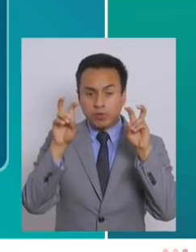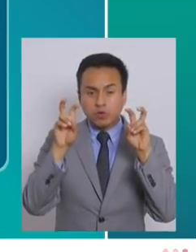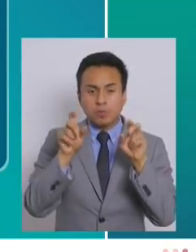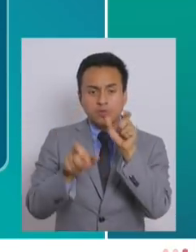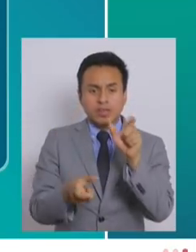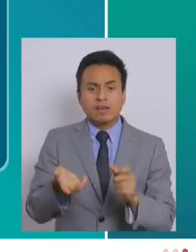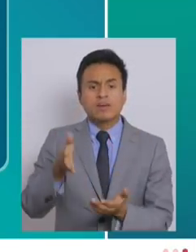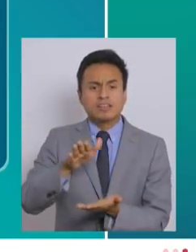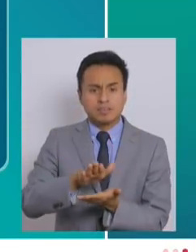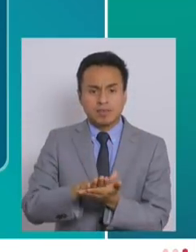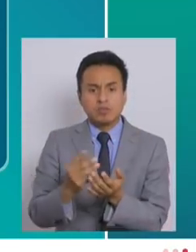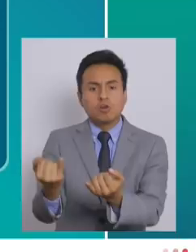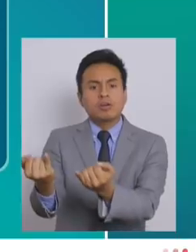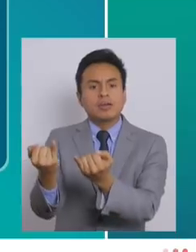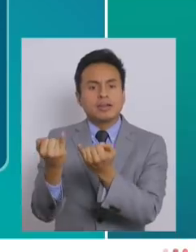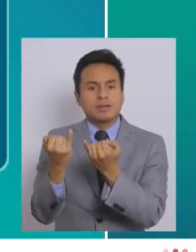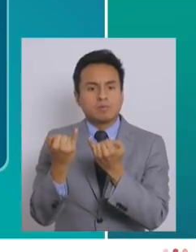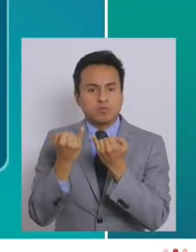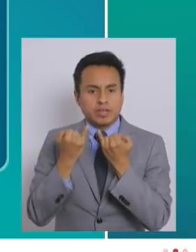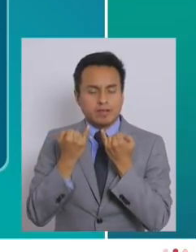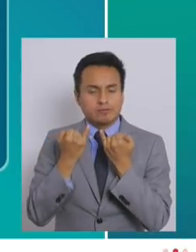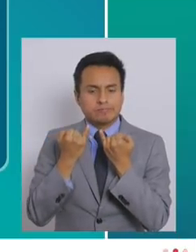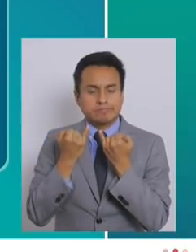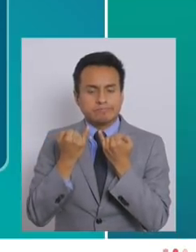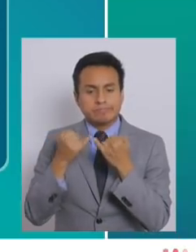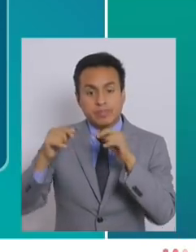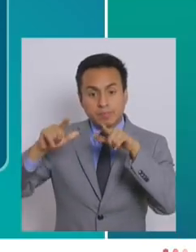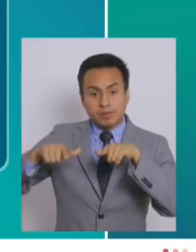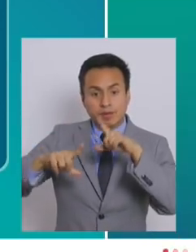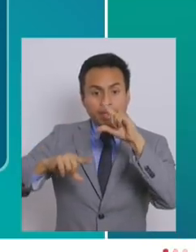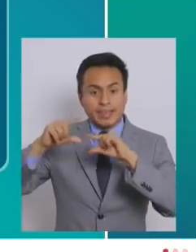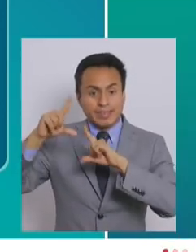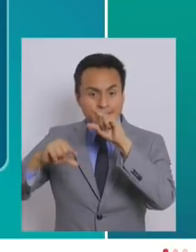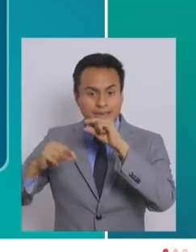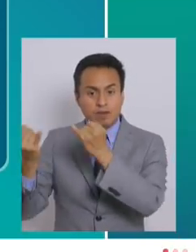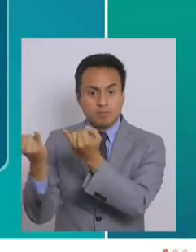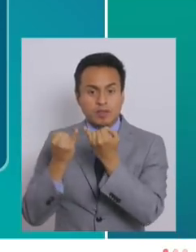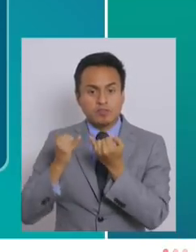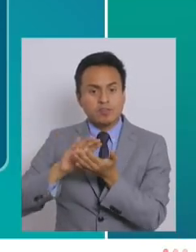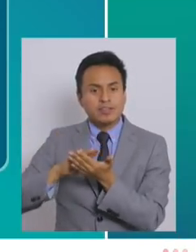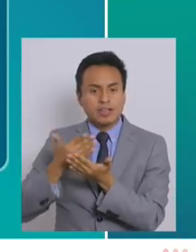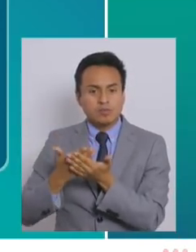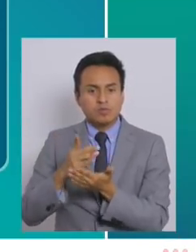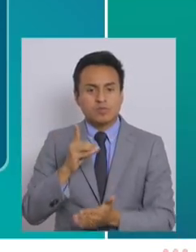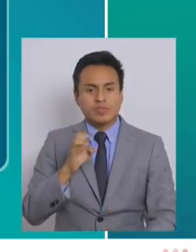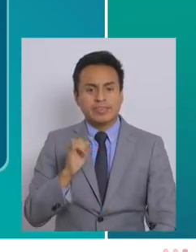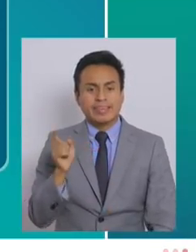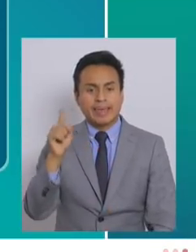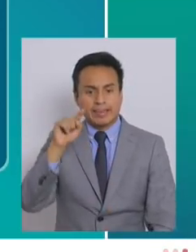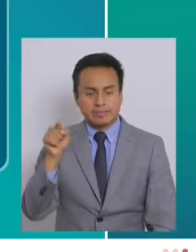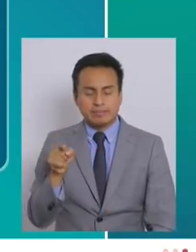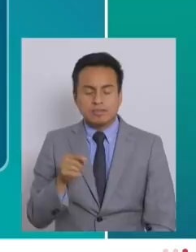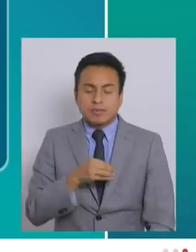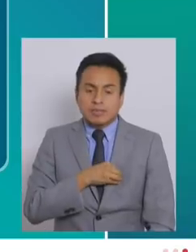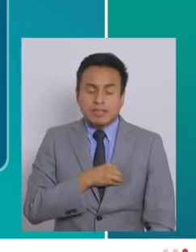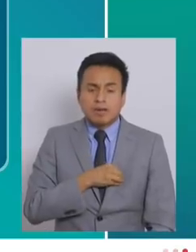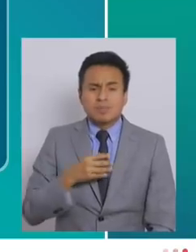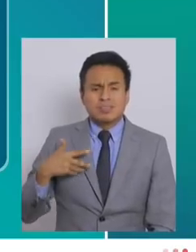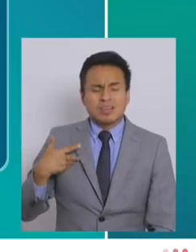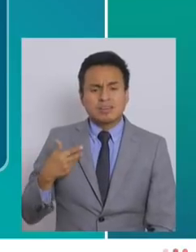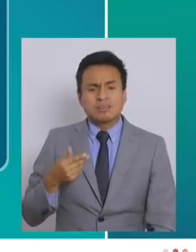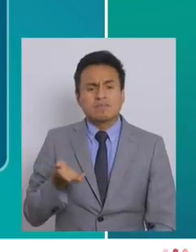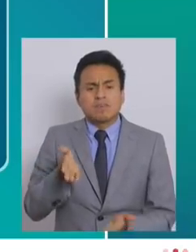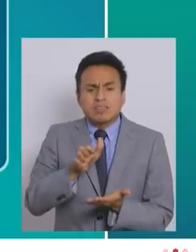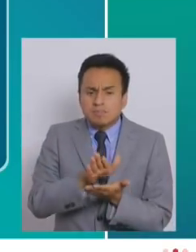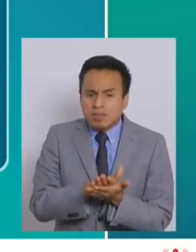fallecimientos reportados por el departamento de estadísticas informaciones de salud ais debemos lamentar el fallecimiento